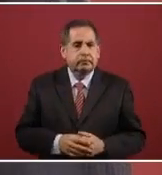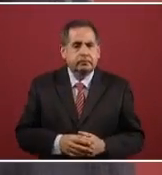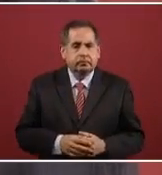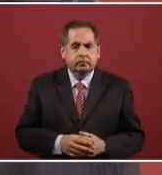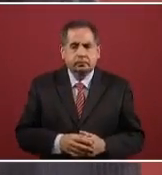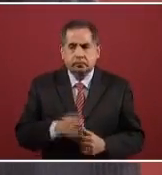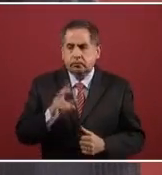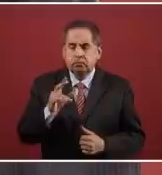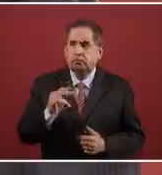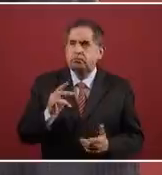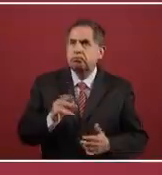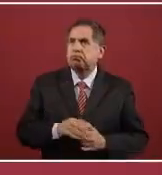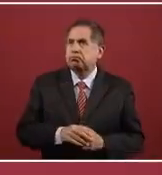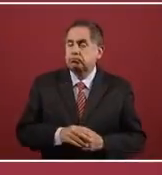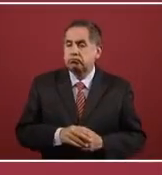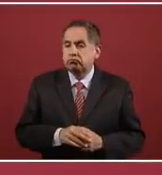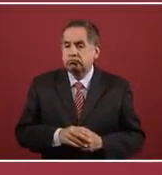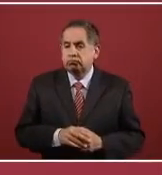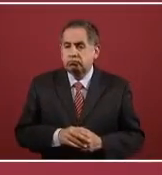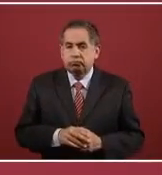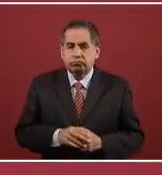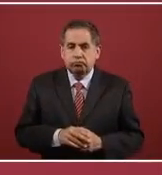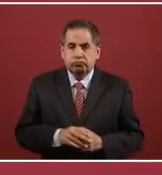No tengo